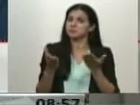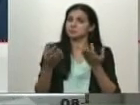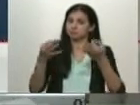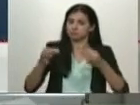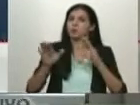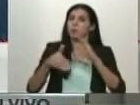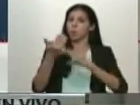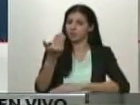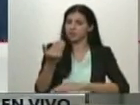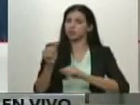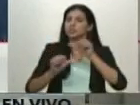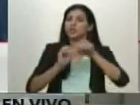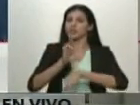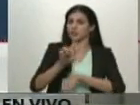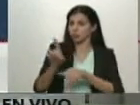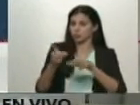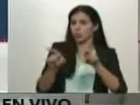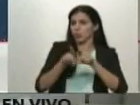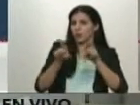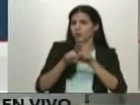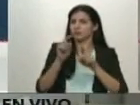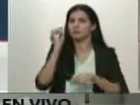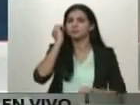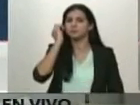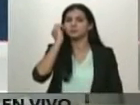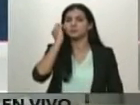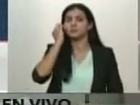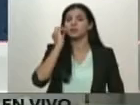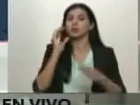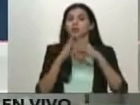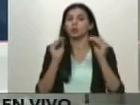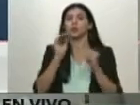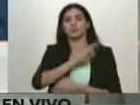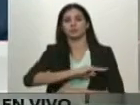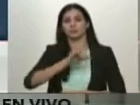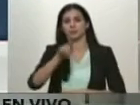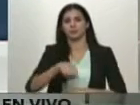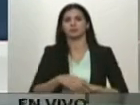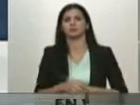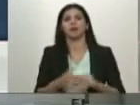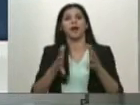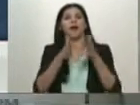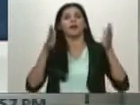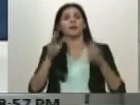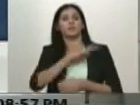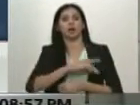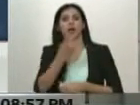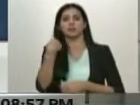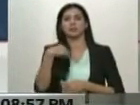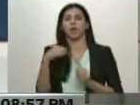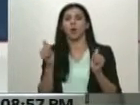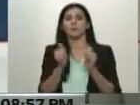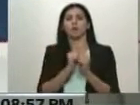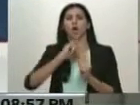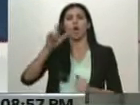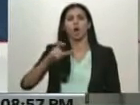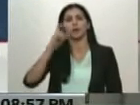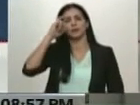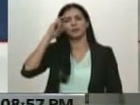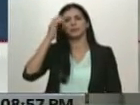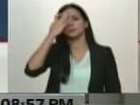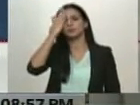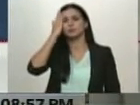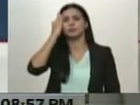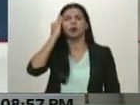XXI, y a todas las misiones. Grandes misiones. Ayer el compañero Jorge Arriaza activó